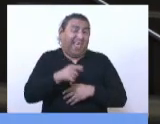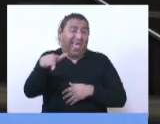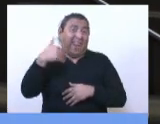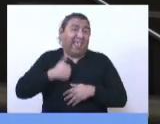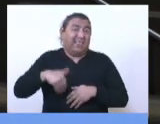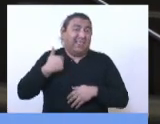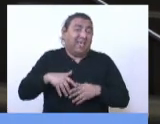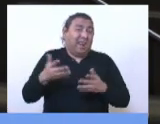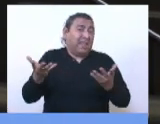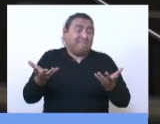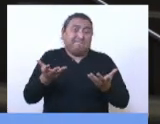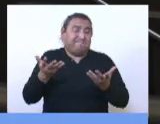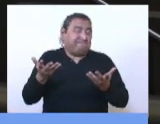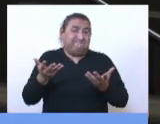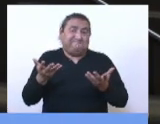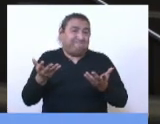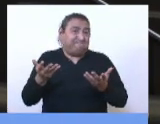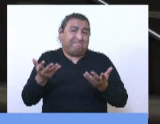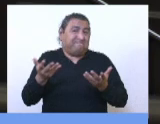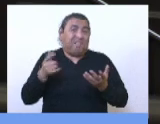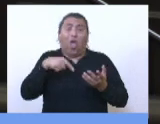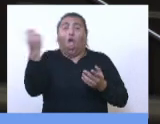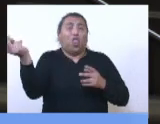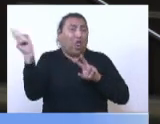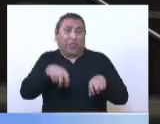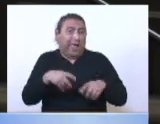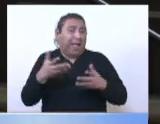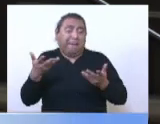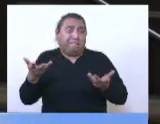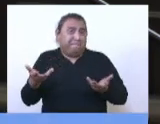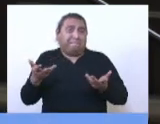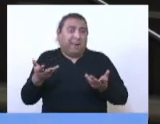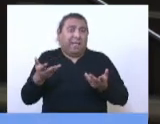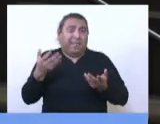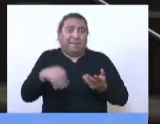perímetro ese otro otro tema también que habría aquí